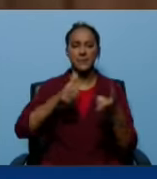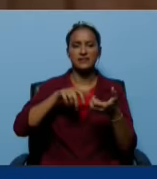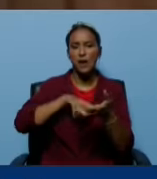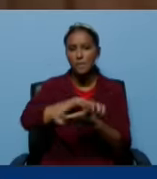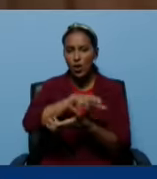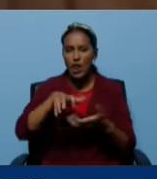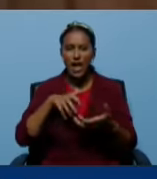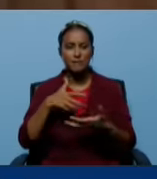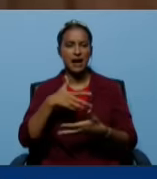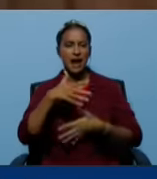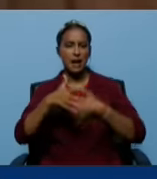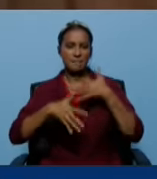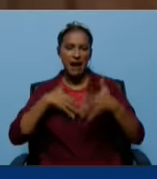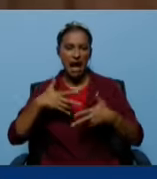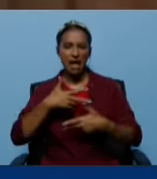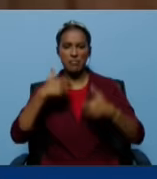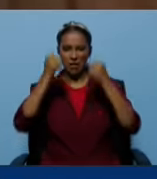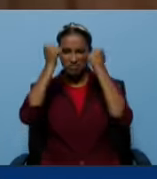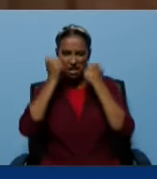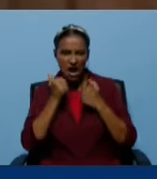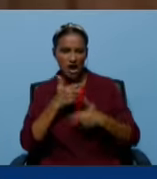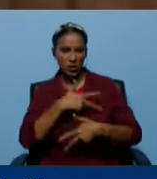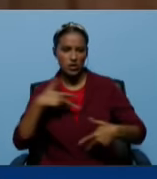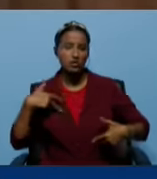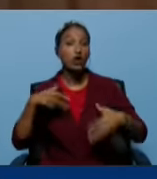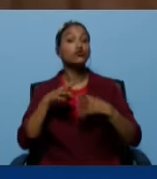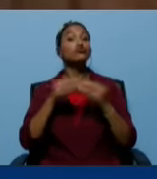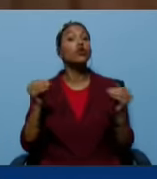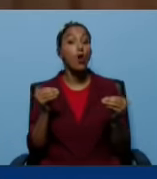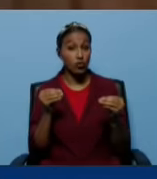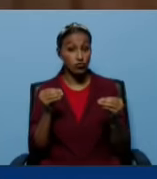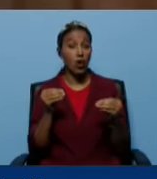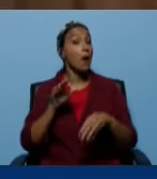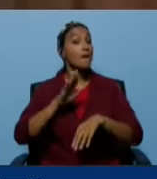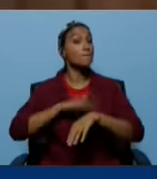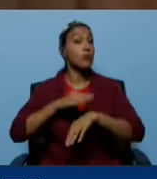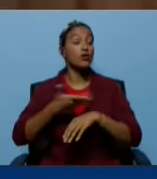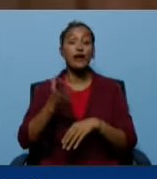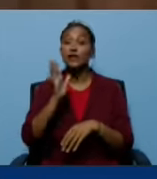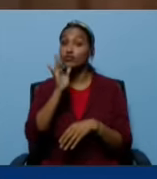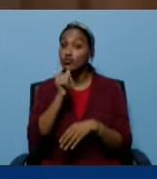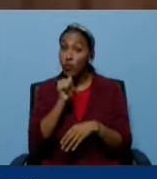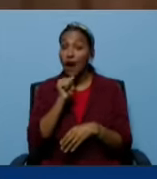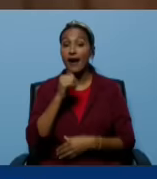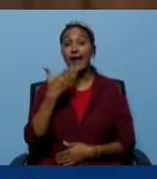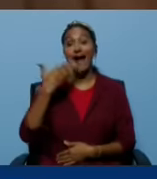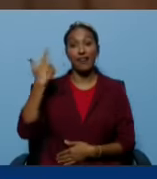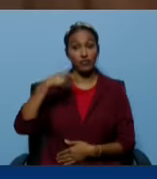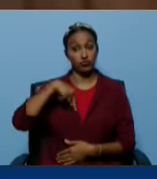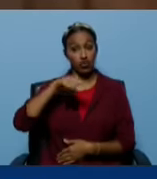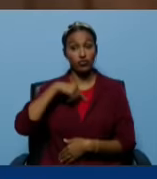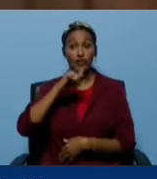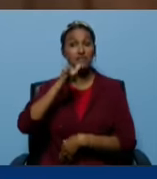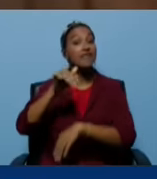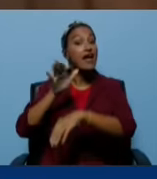terroristas, delictivas, ninguna con carácter pacífico, que en su momento denunciamos,